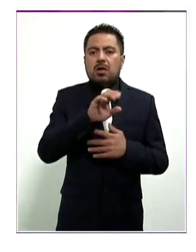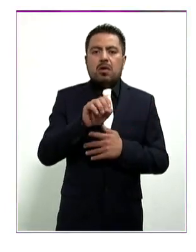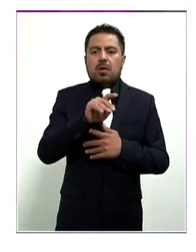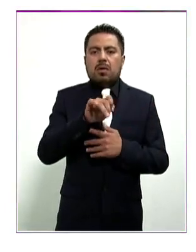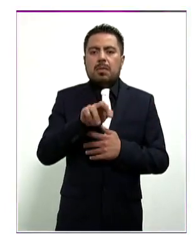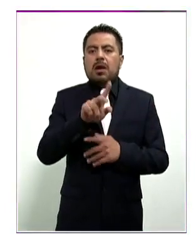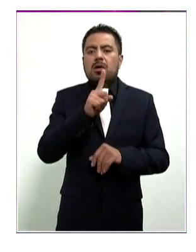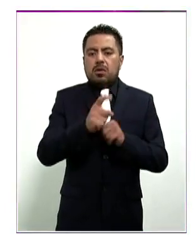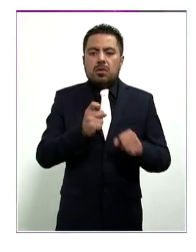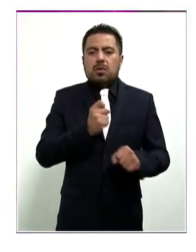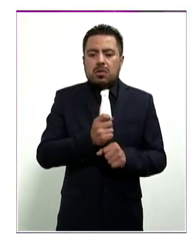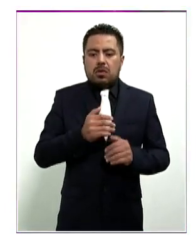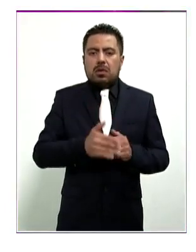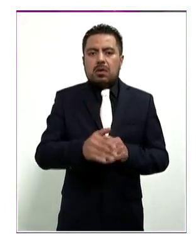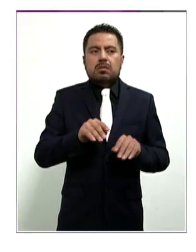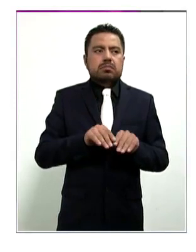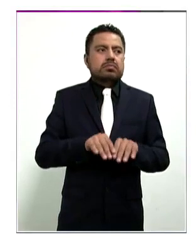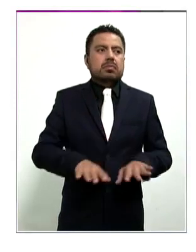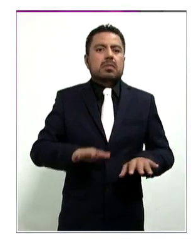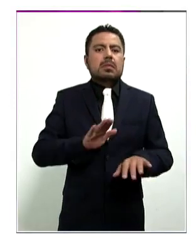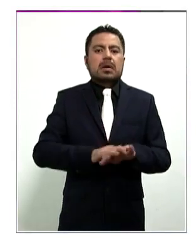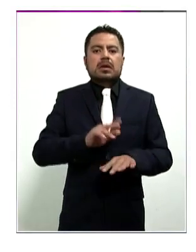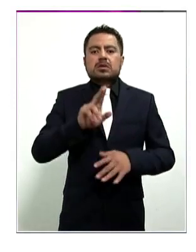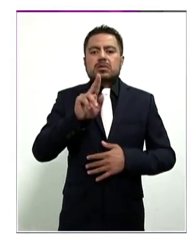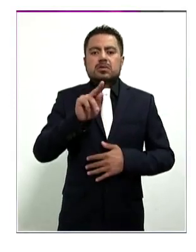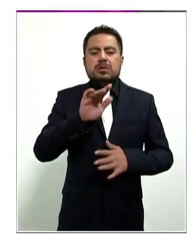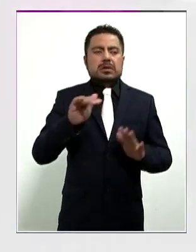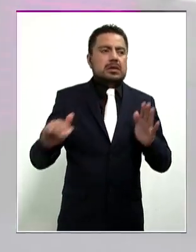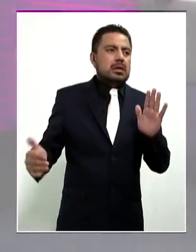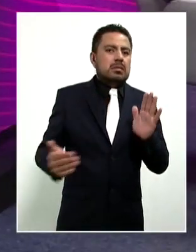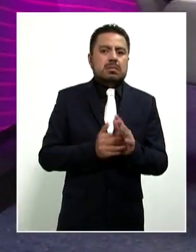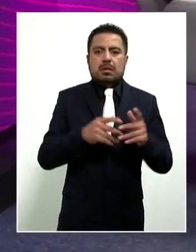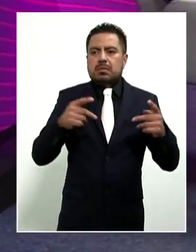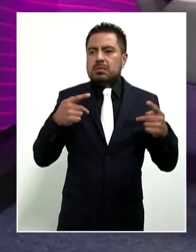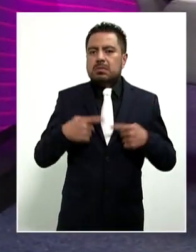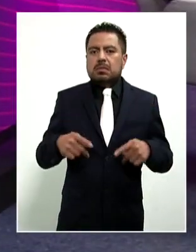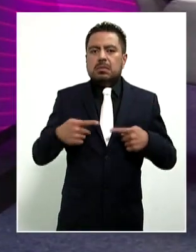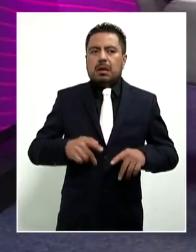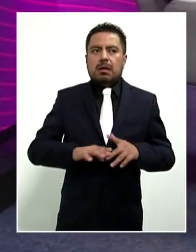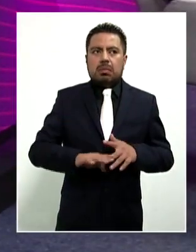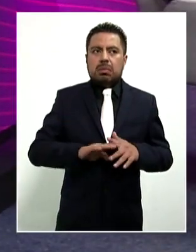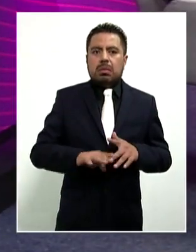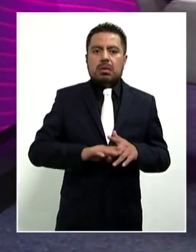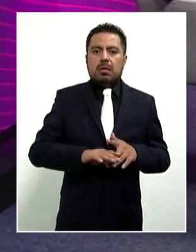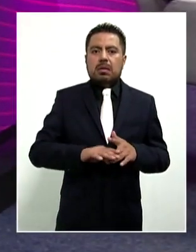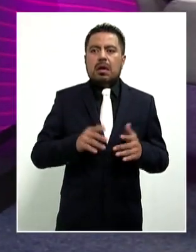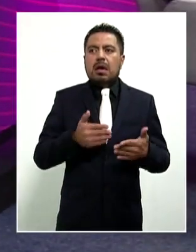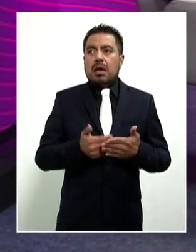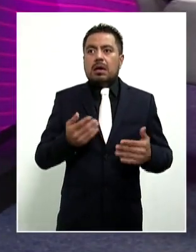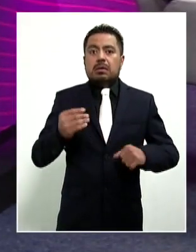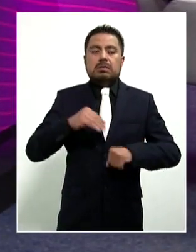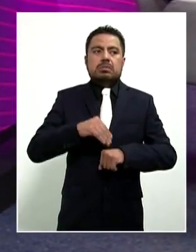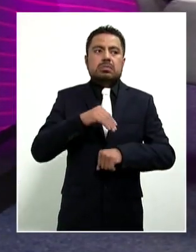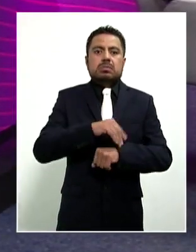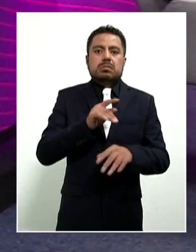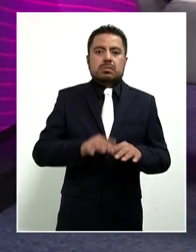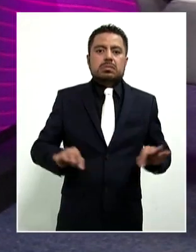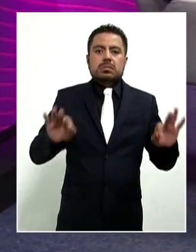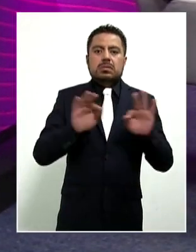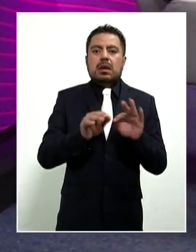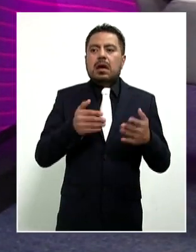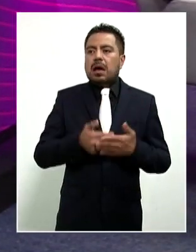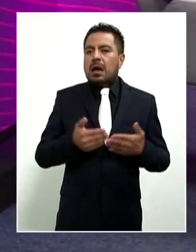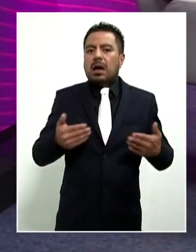en este año lo que estamos proyectando son más que 80.000 personas. Entonces hay un aumento importante. Ahora, hay